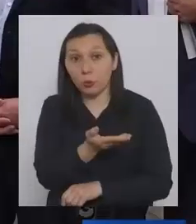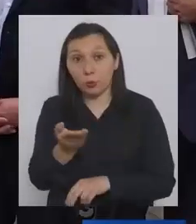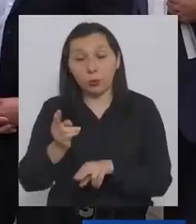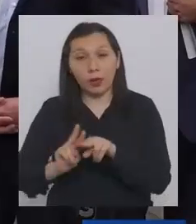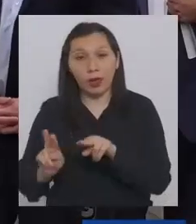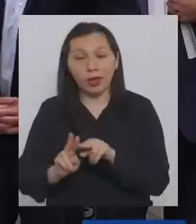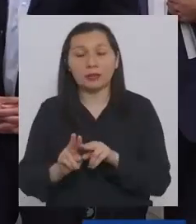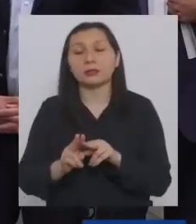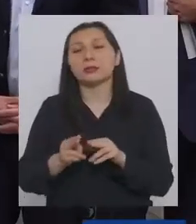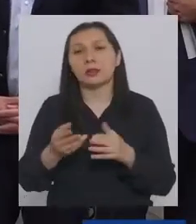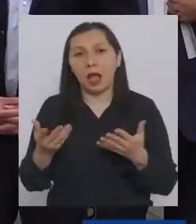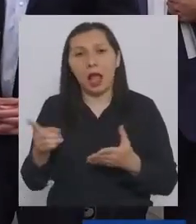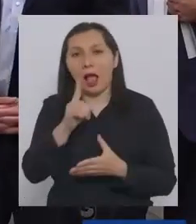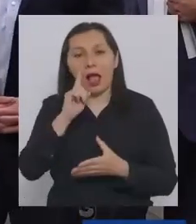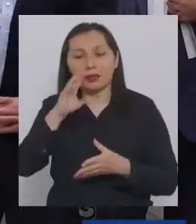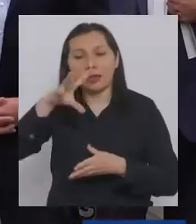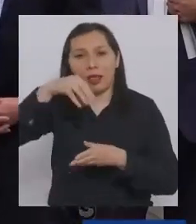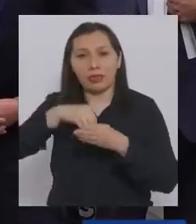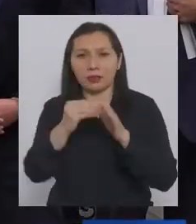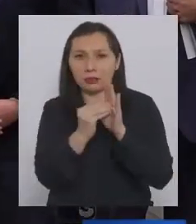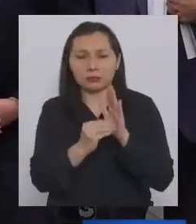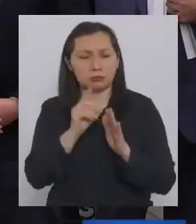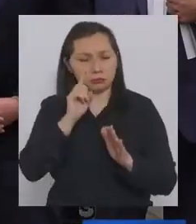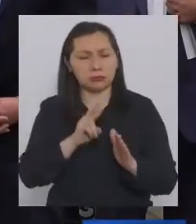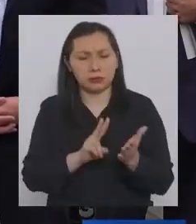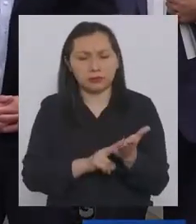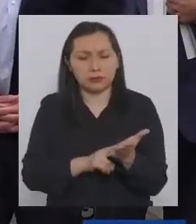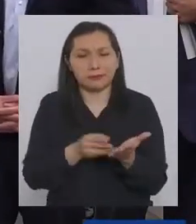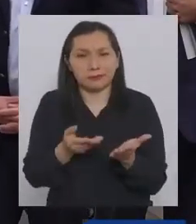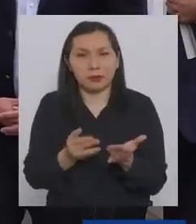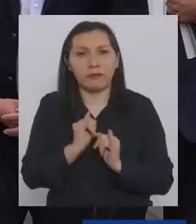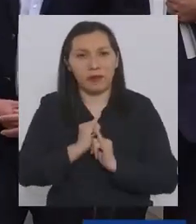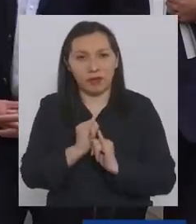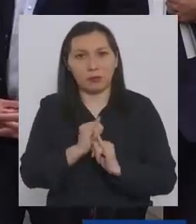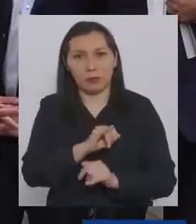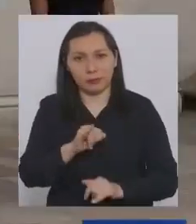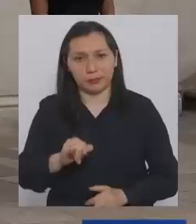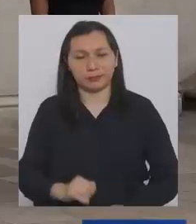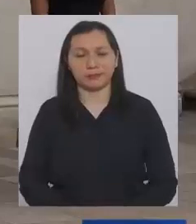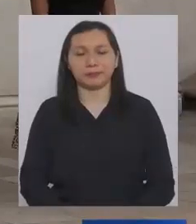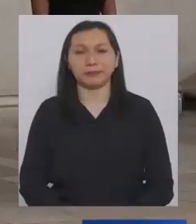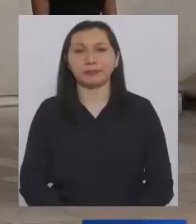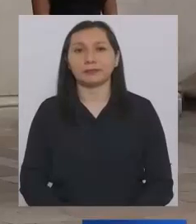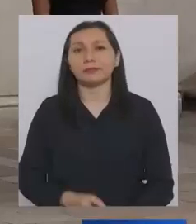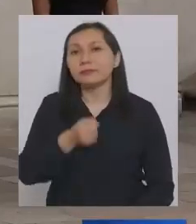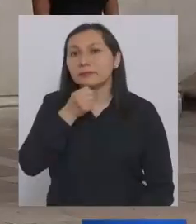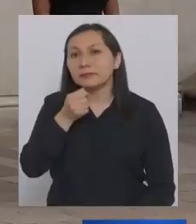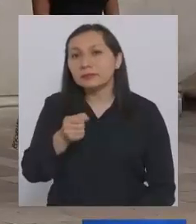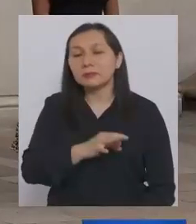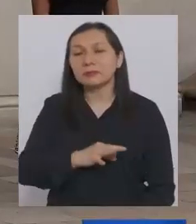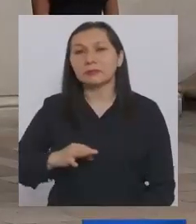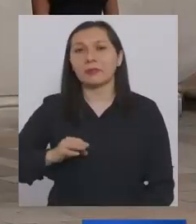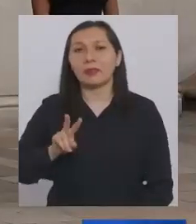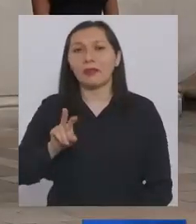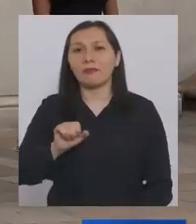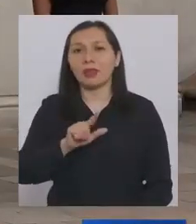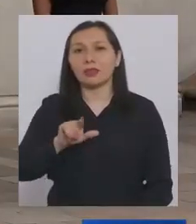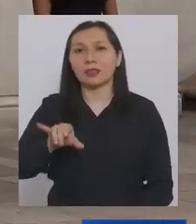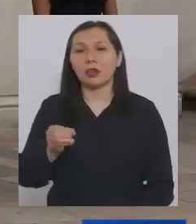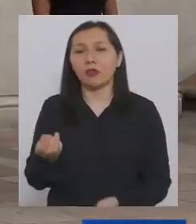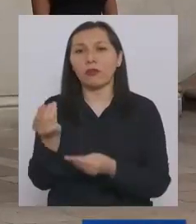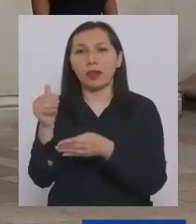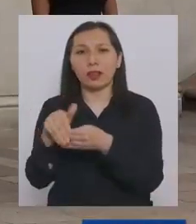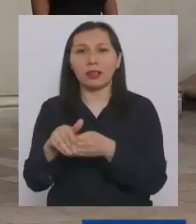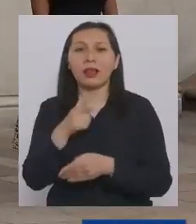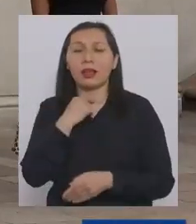hacen, va a ser parte de nuestra agenda sin lugar a dudas y va a ser comunicada. Ministra Vallejo, muy buenas tardes.